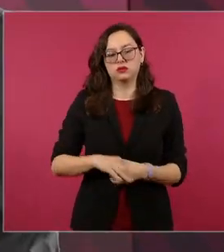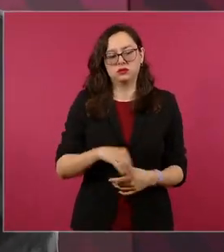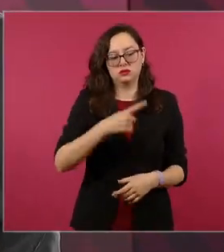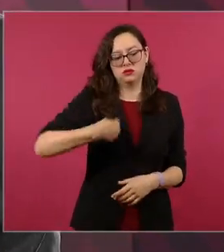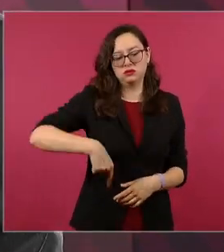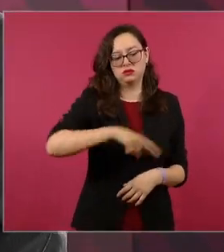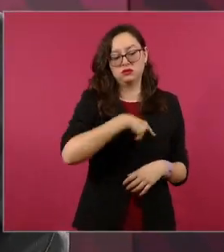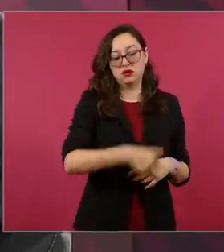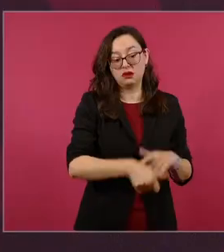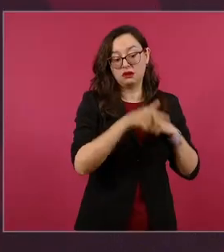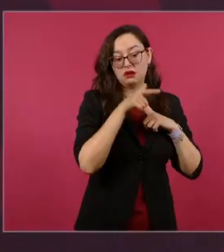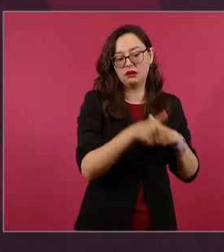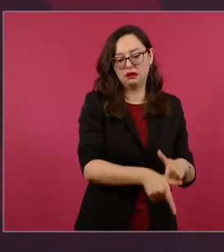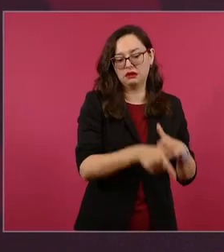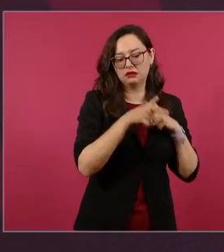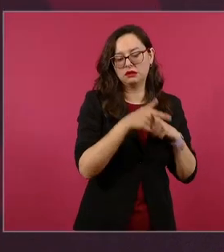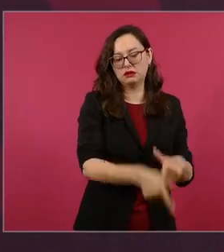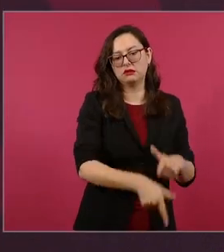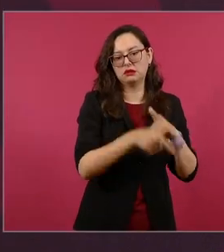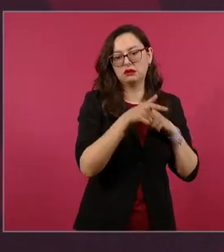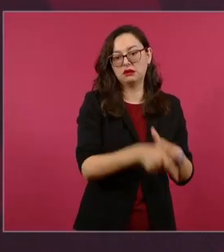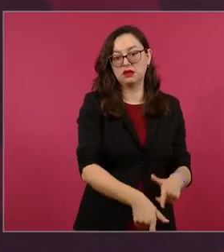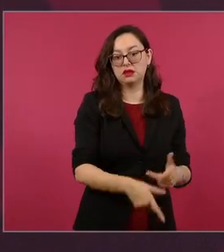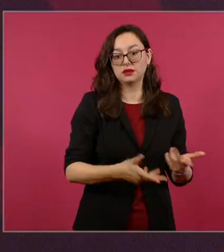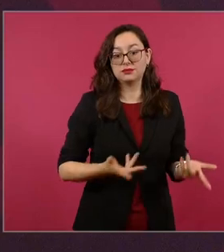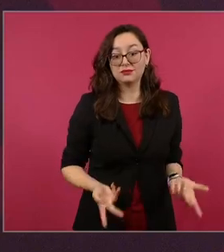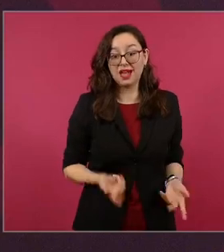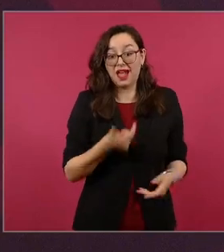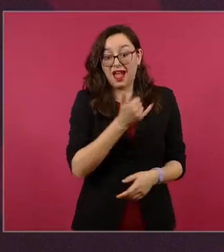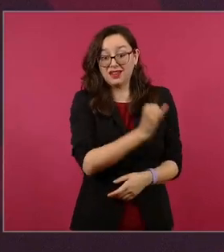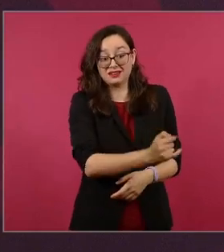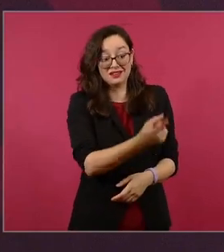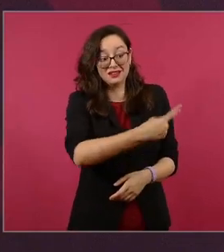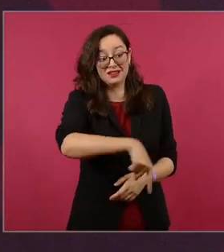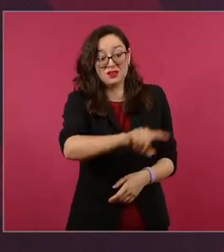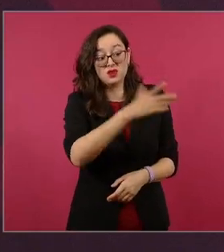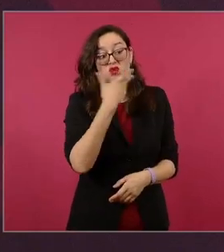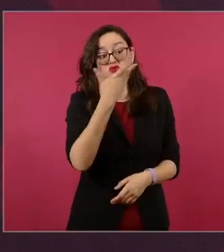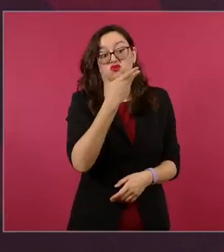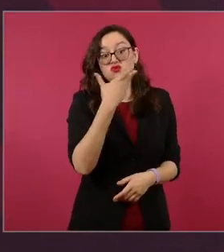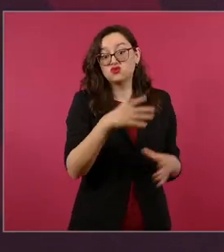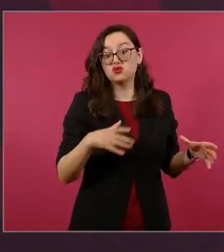democrático, entre comillas. Esa era la práctica.